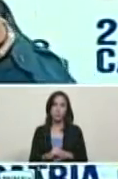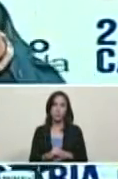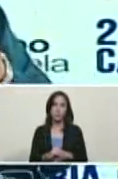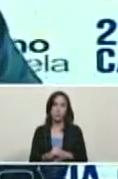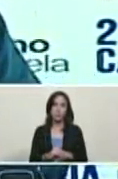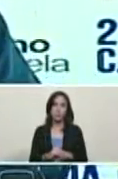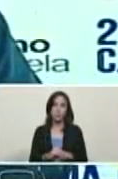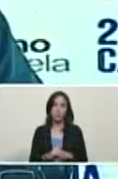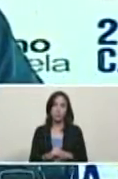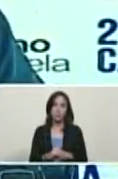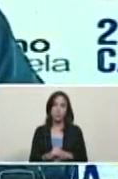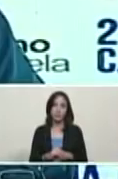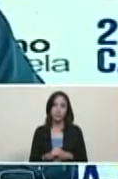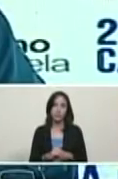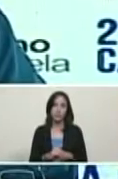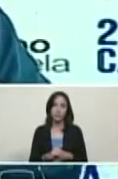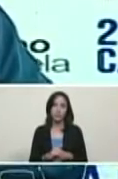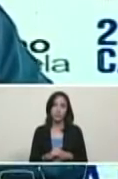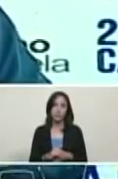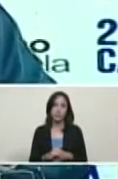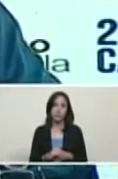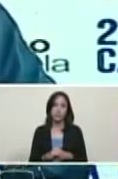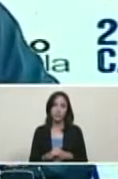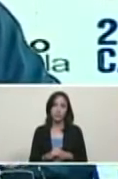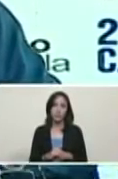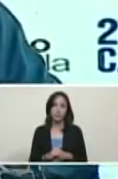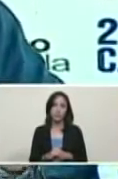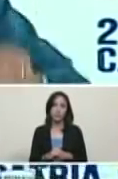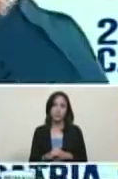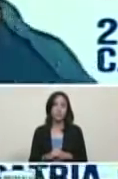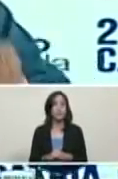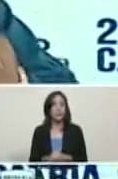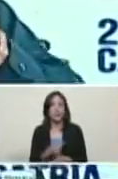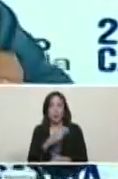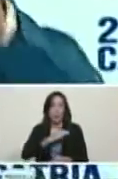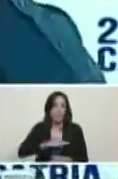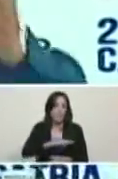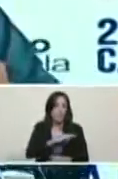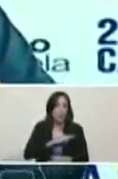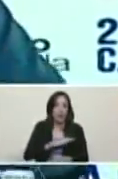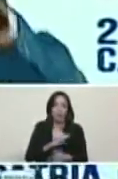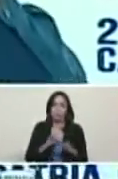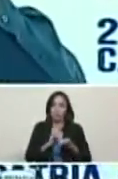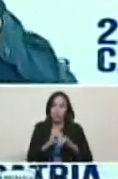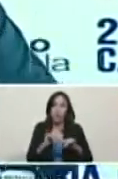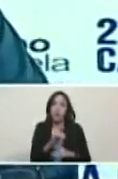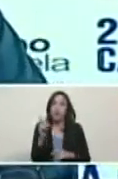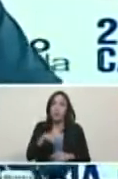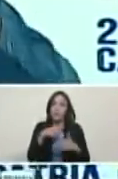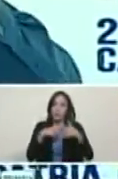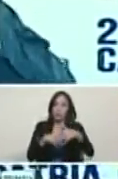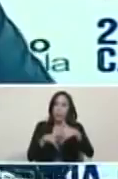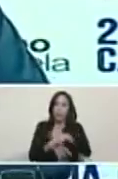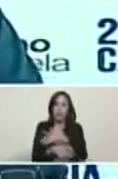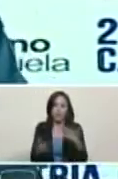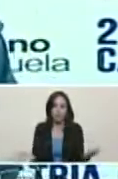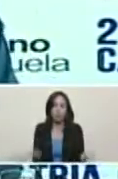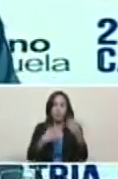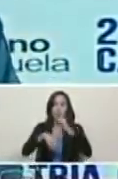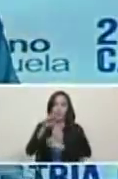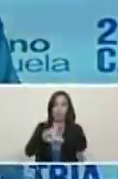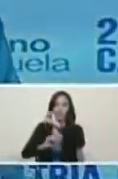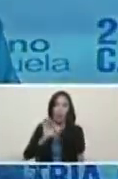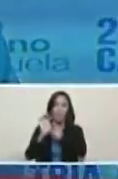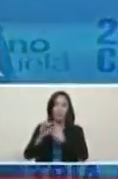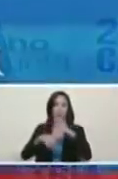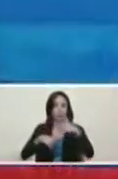Máxima conciencia y máxima movilización popular para defender la patria,